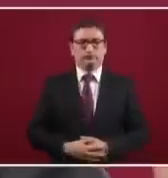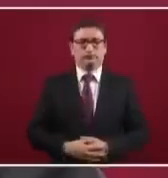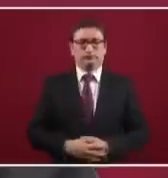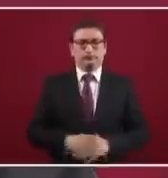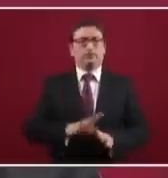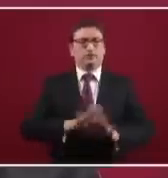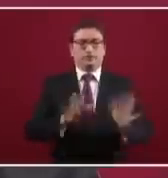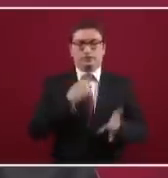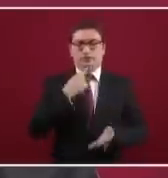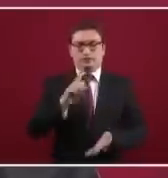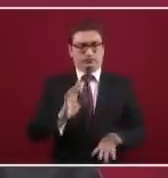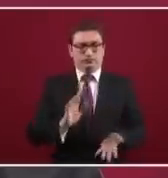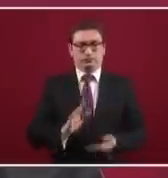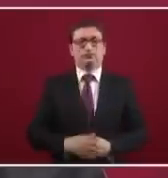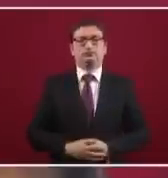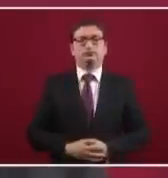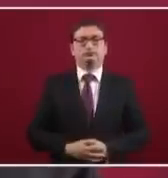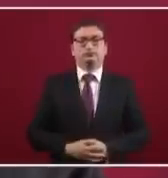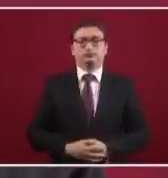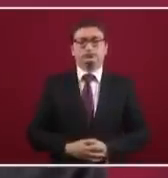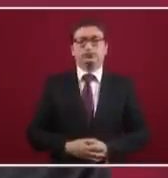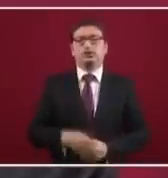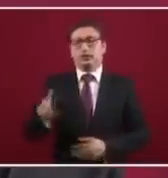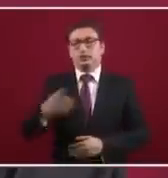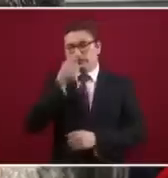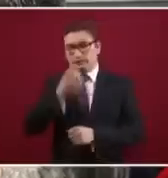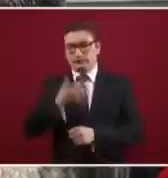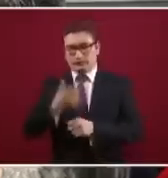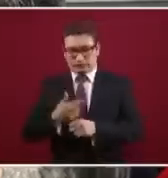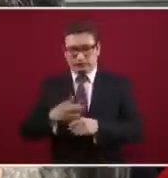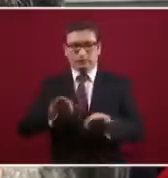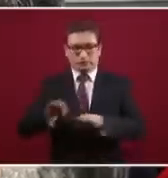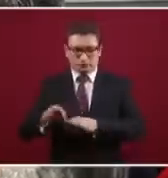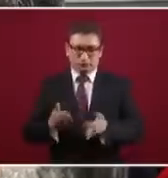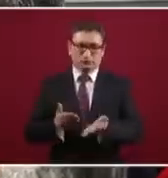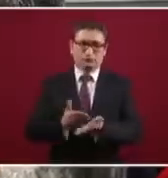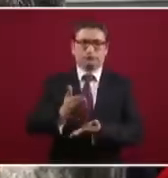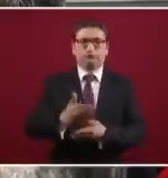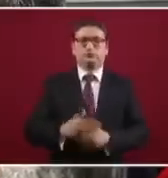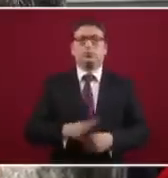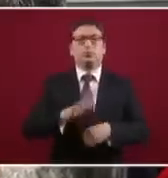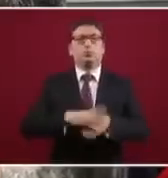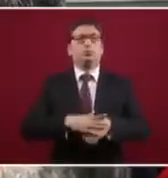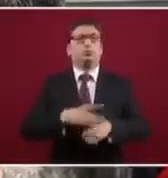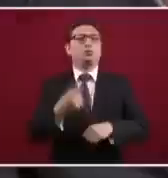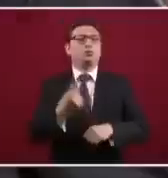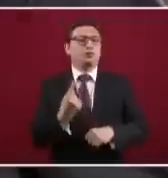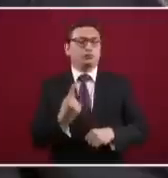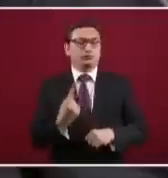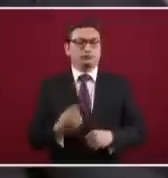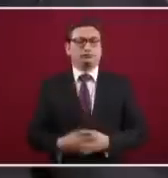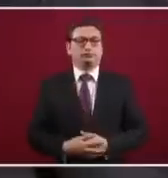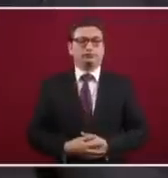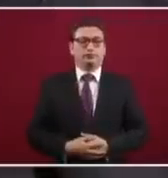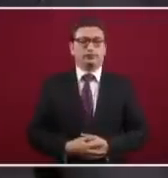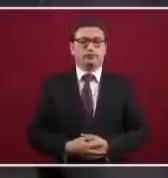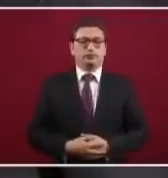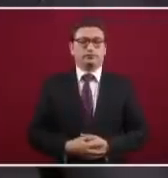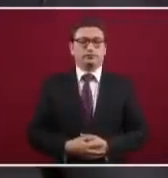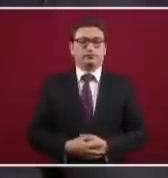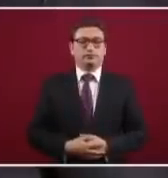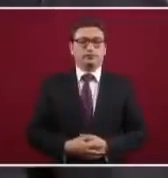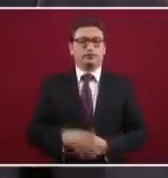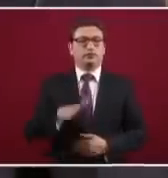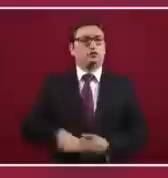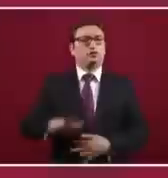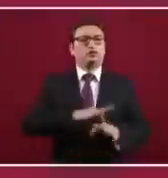Ya va a intervenir la Secretaría del Trabajo, porque todos los